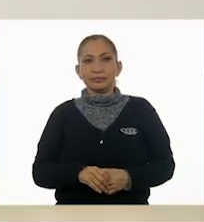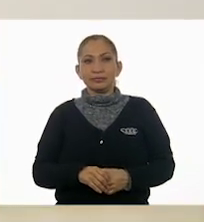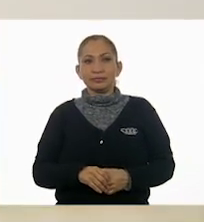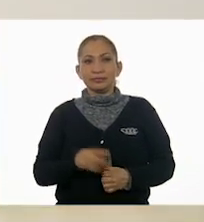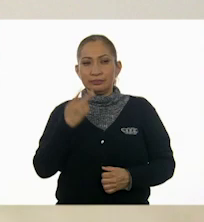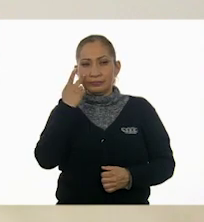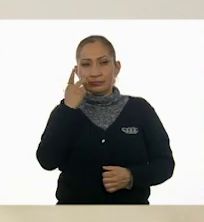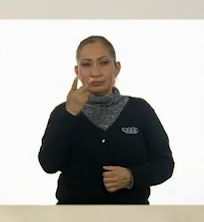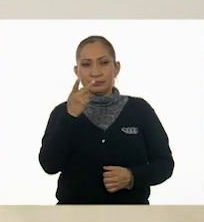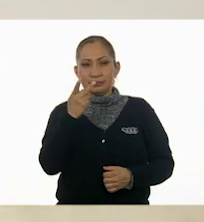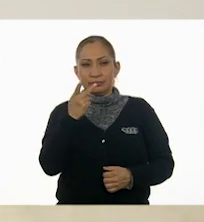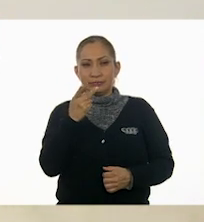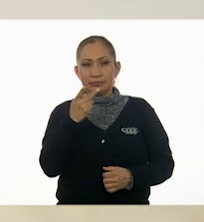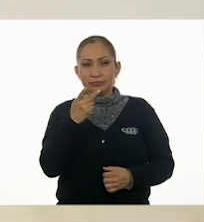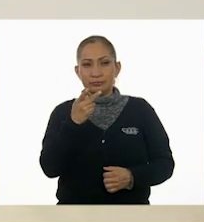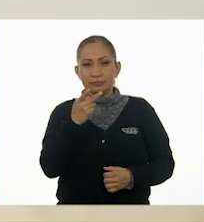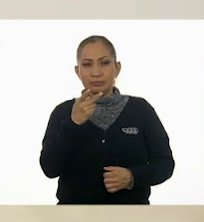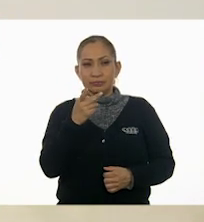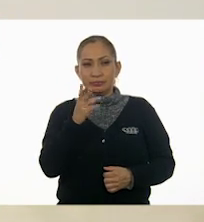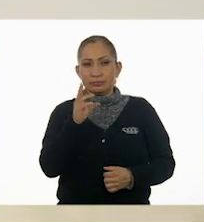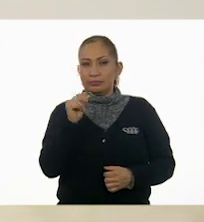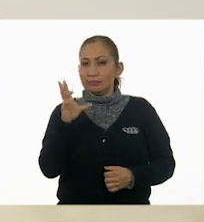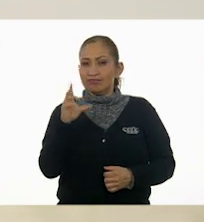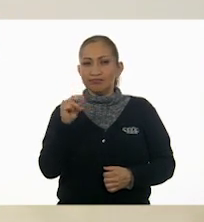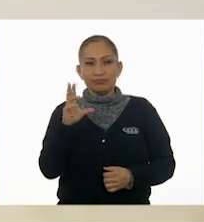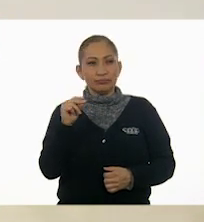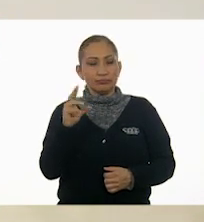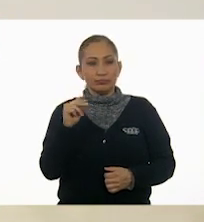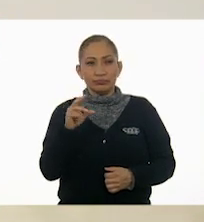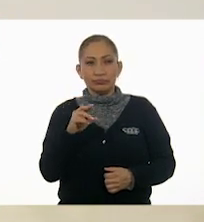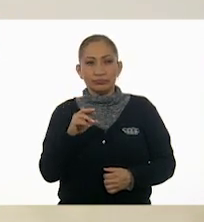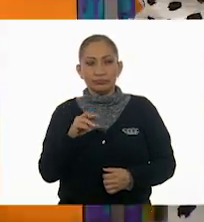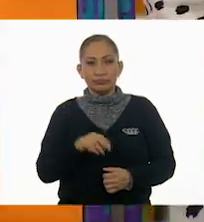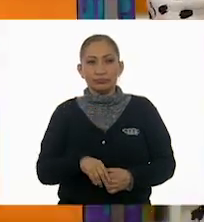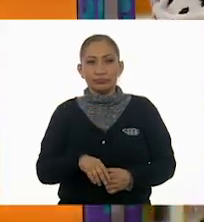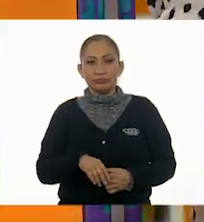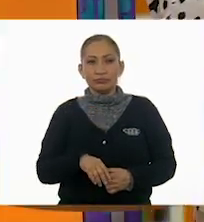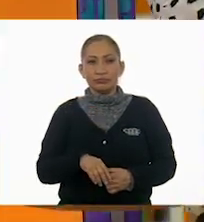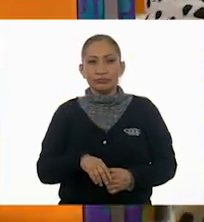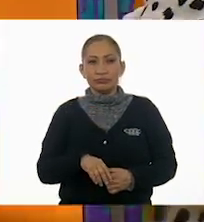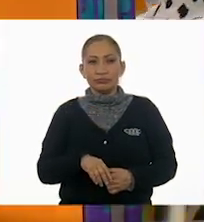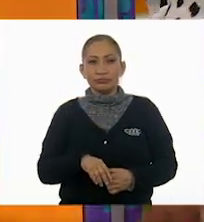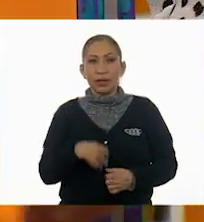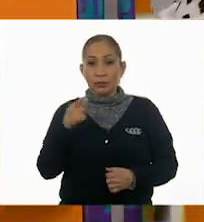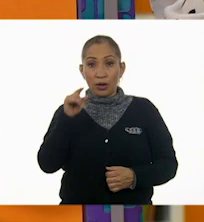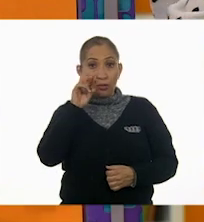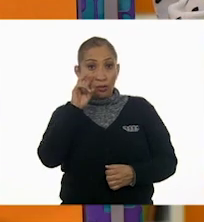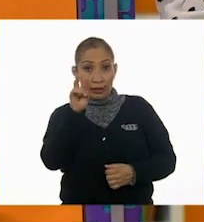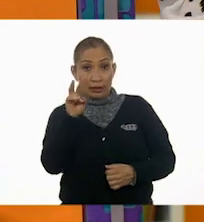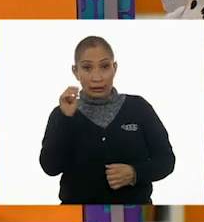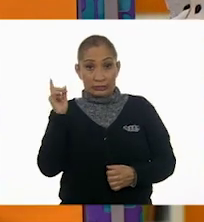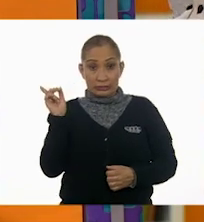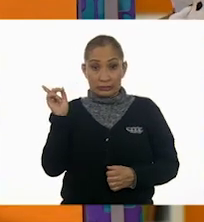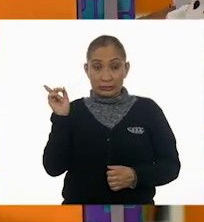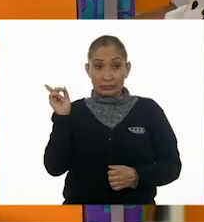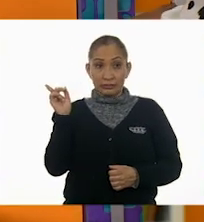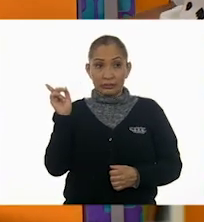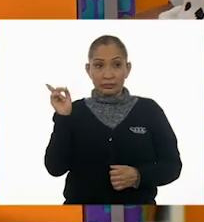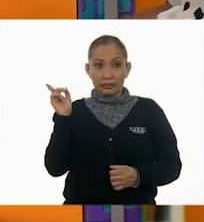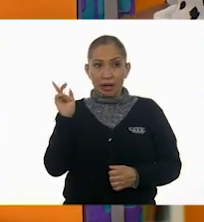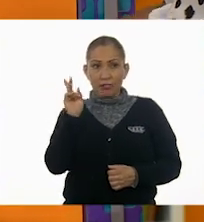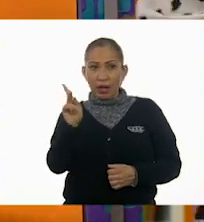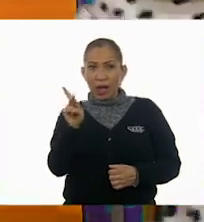A ver, en esta parte no, ahí no queda. Ah, pero aquí sí. Mira, hay un